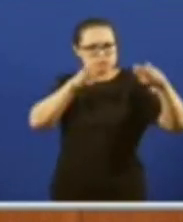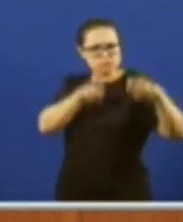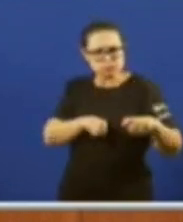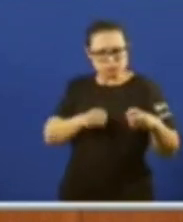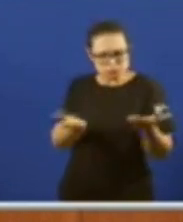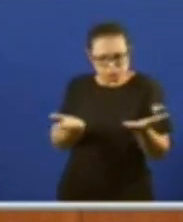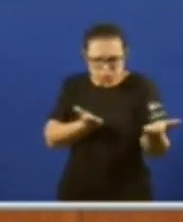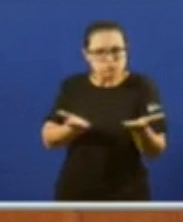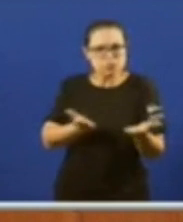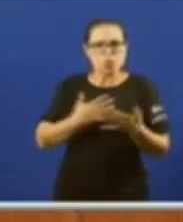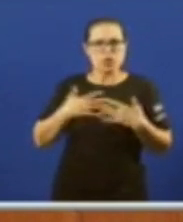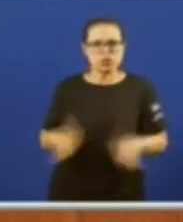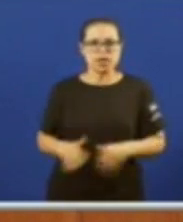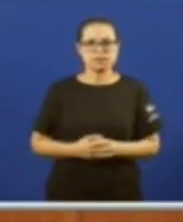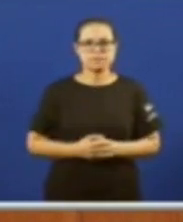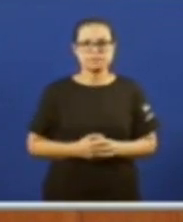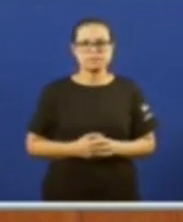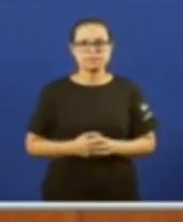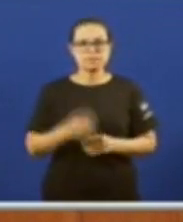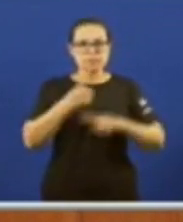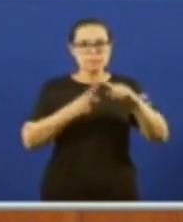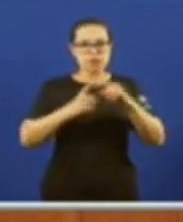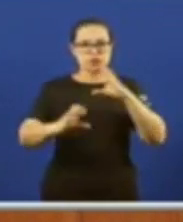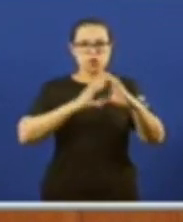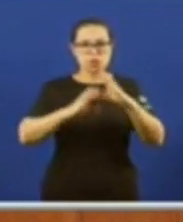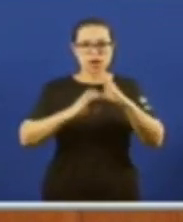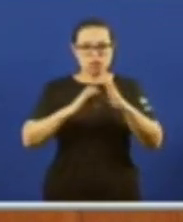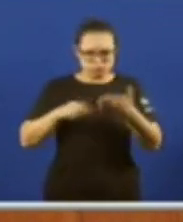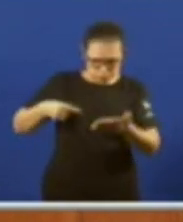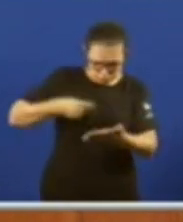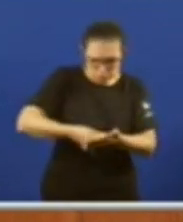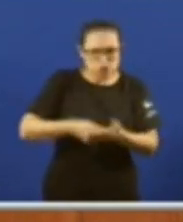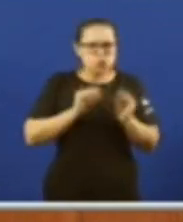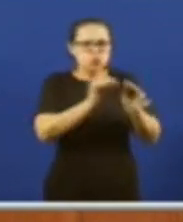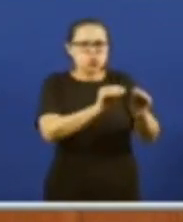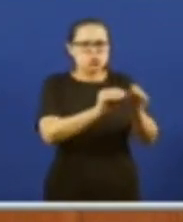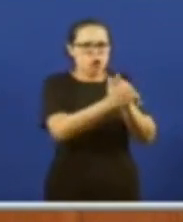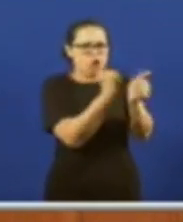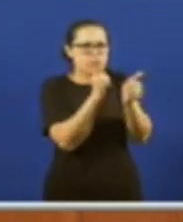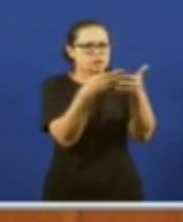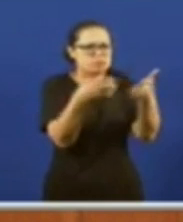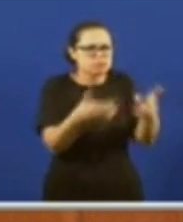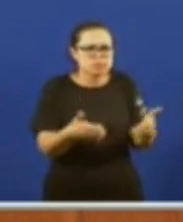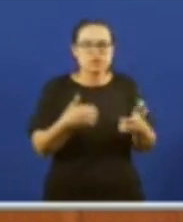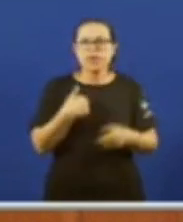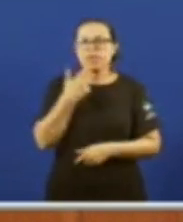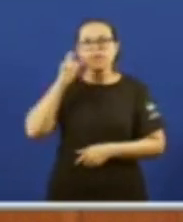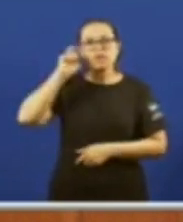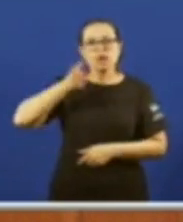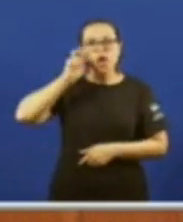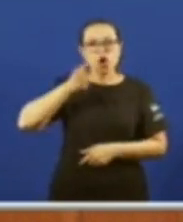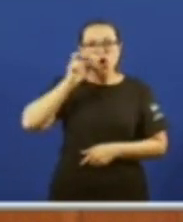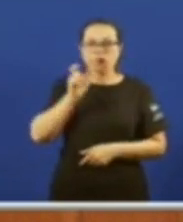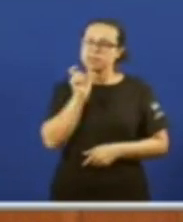Eu teño aquí os medios de comunicación que recollen as súas palabras e vostede dixo: Feijóo rechazó el